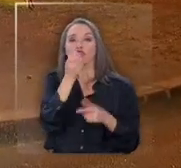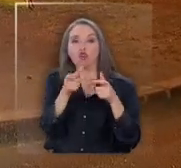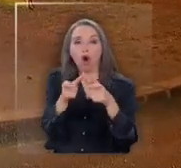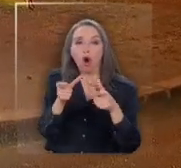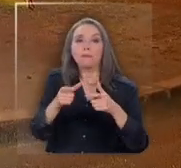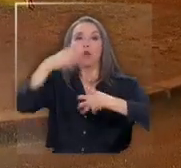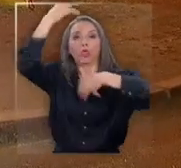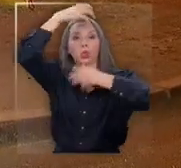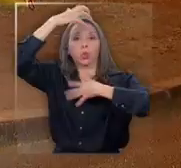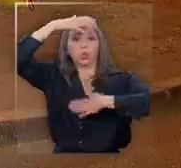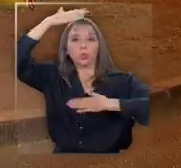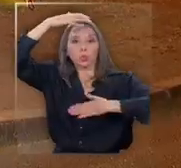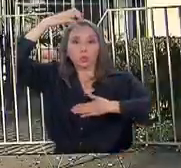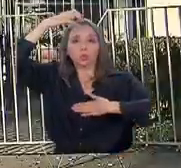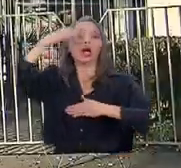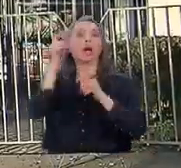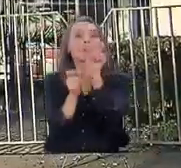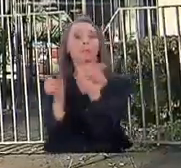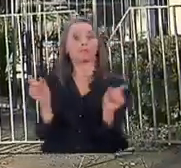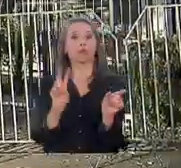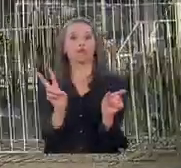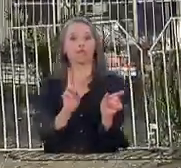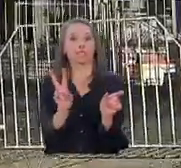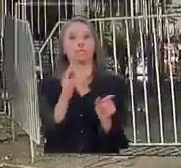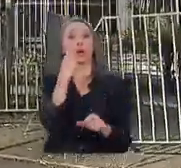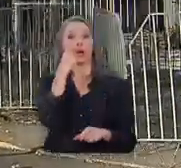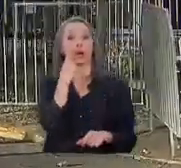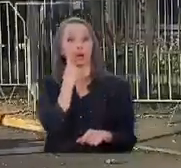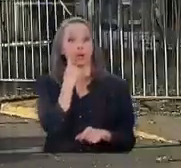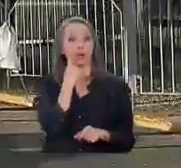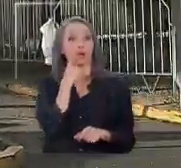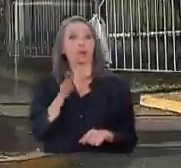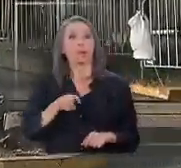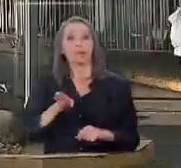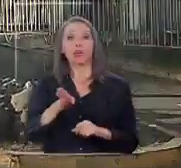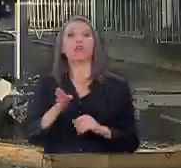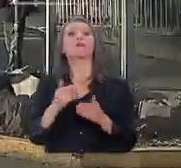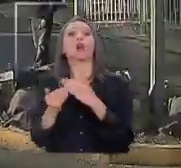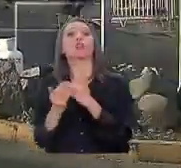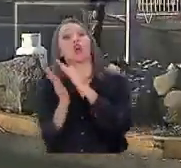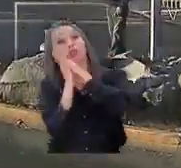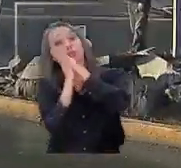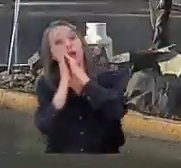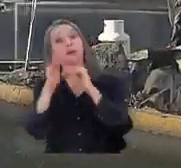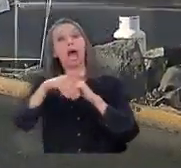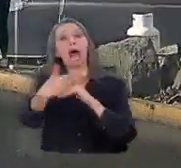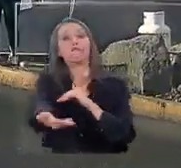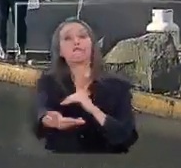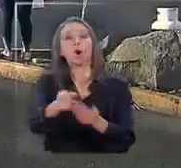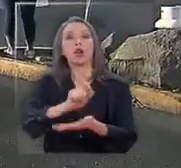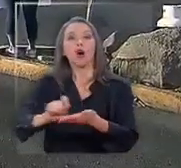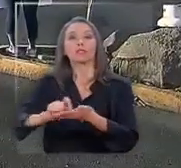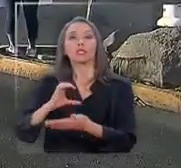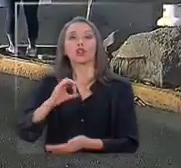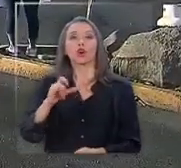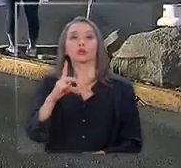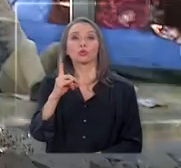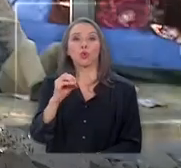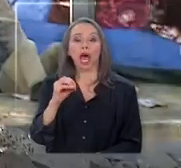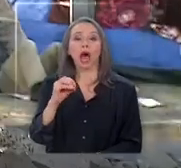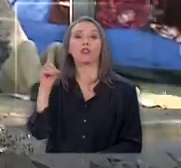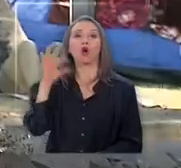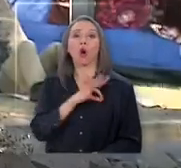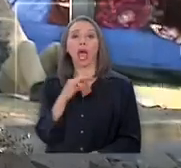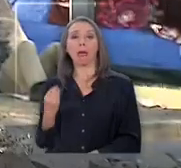equipados hay otras como las personas venezolanas que ojos que están todavía afuera del consulado y no quieren salir porque hay poca información desde la